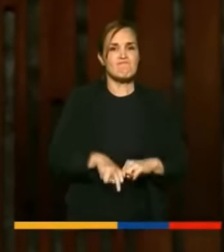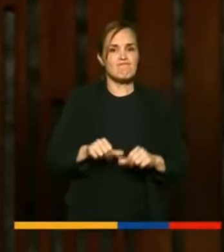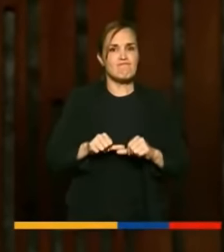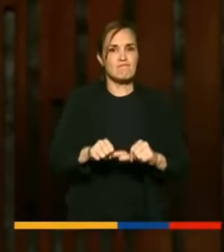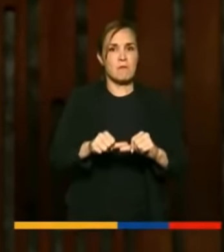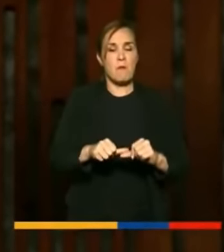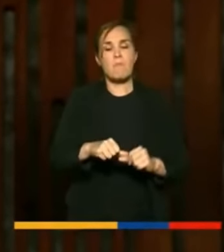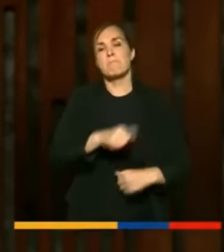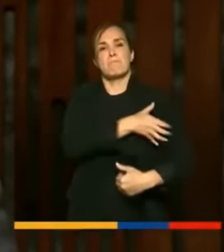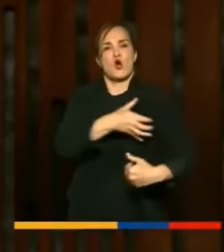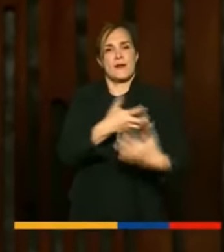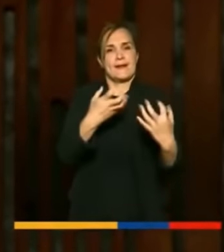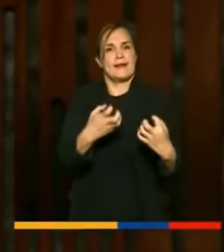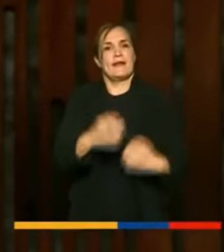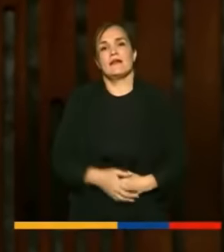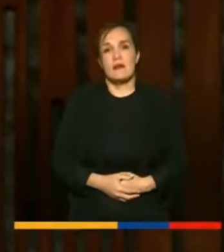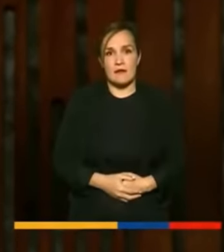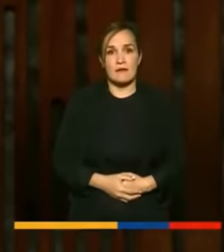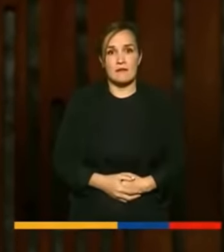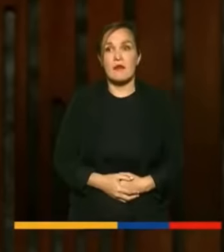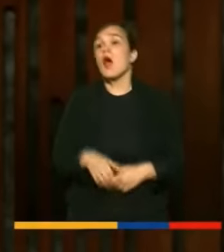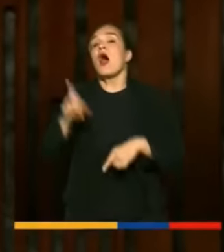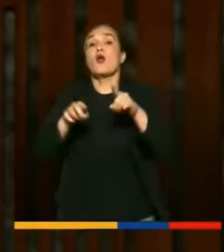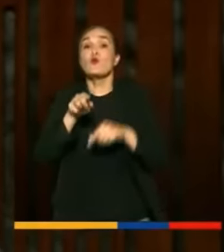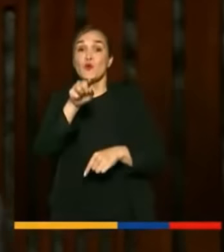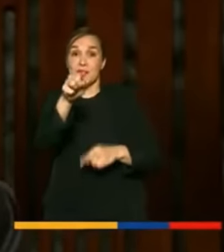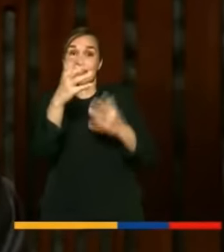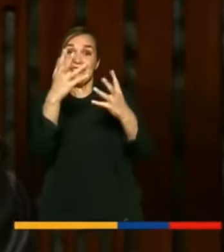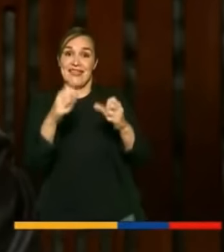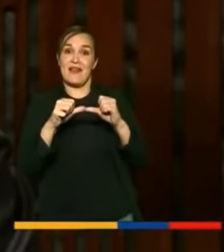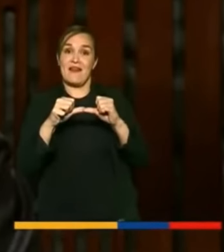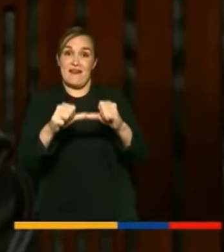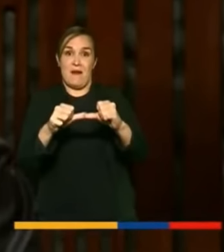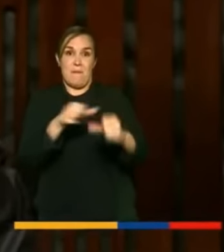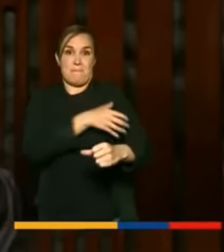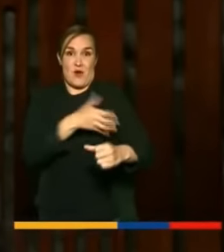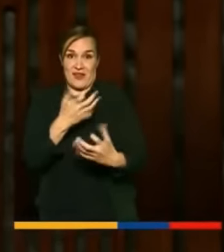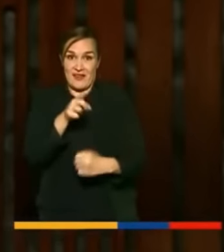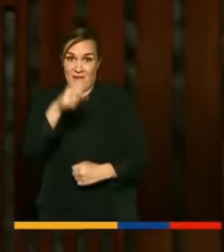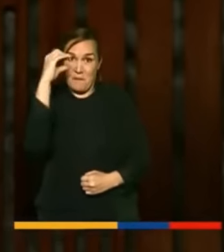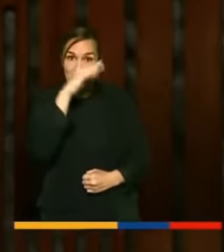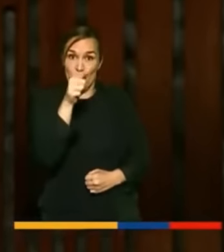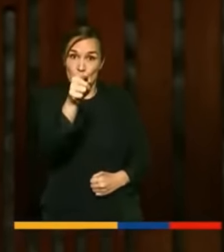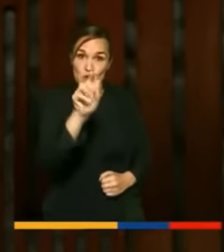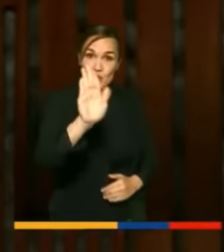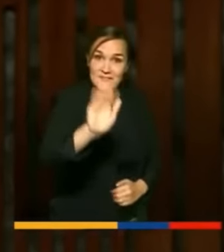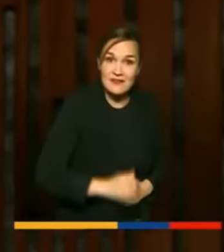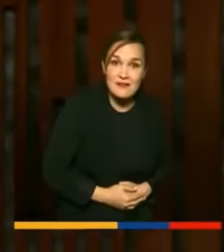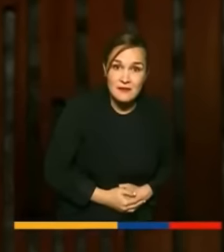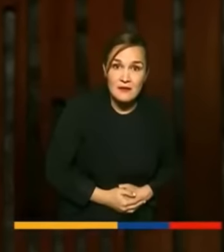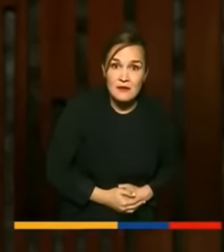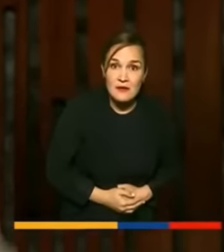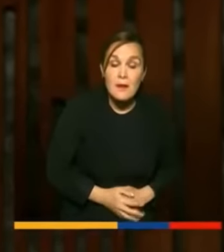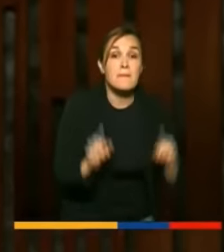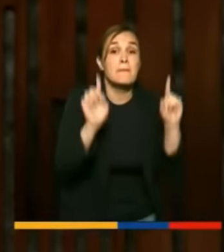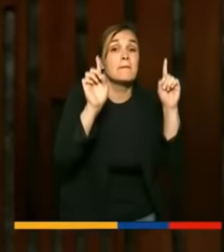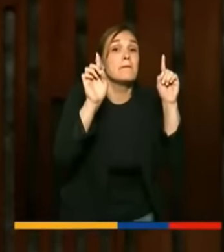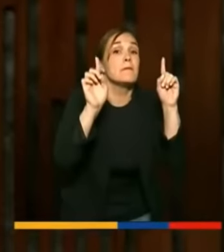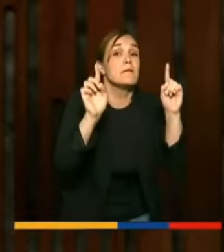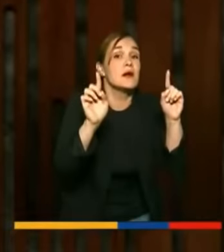usted, a unos para mantenerse vigente y a usted para mantenerse en el poder. Sin embargo,